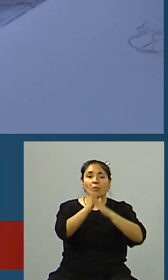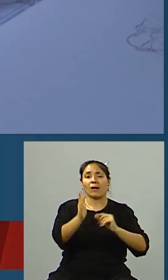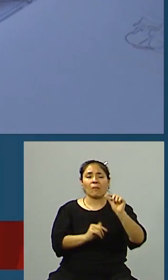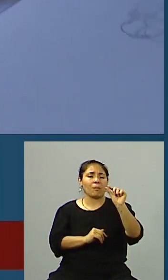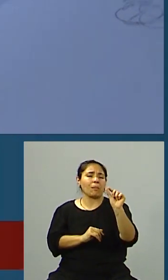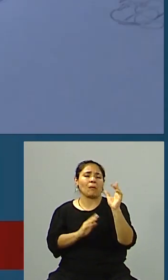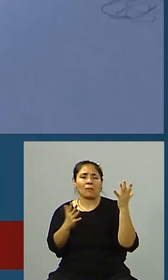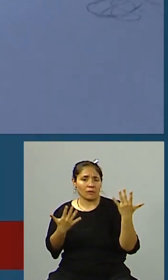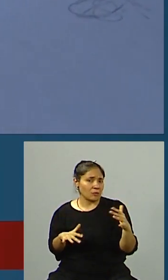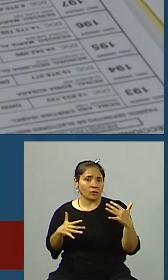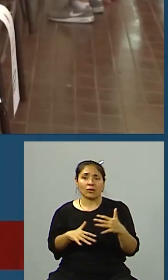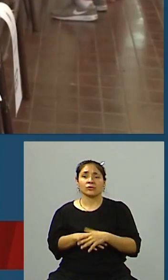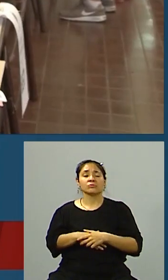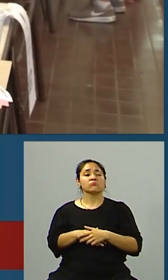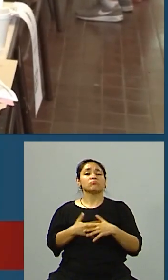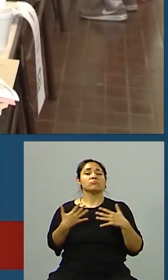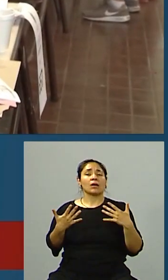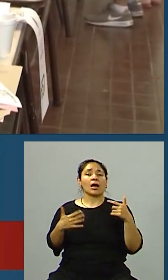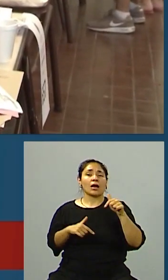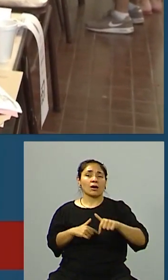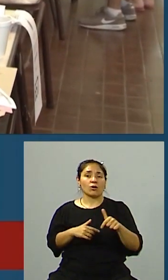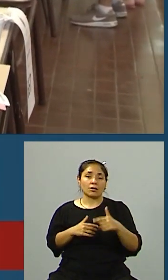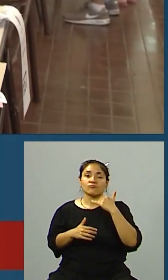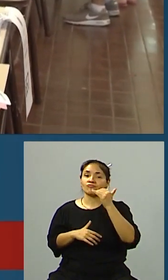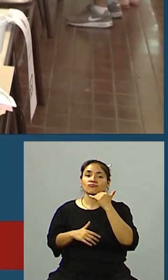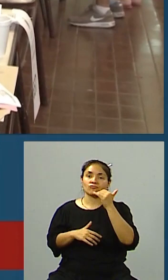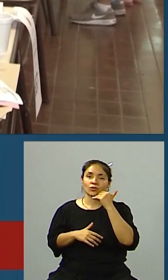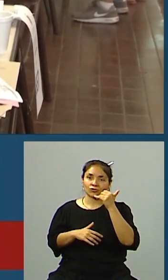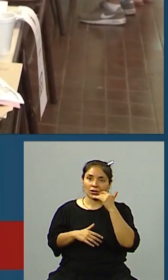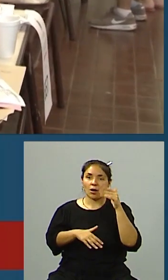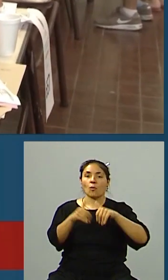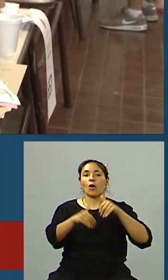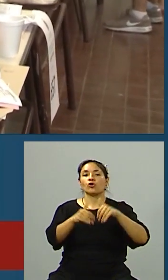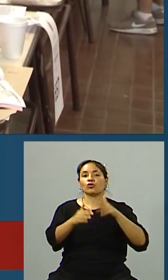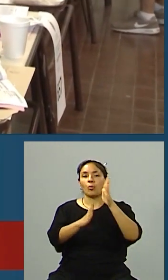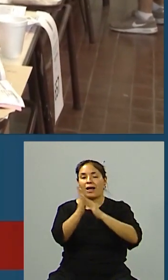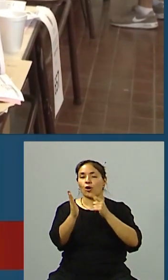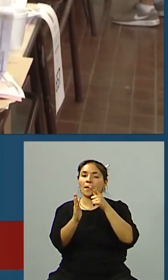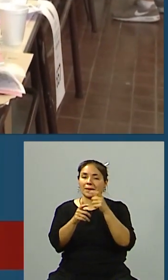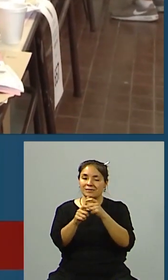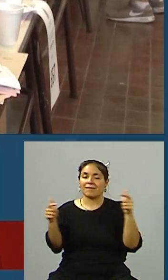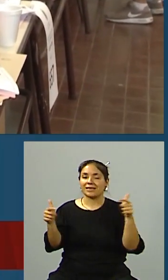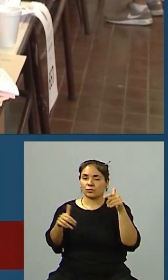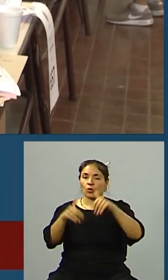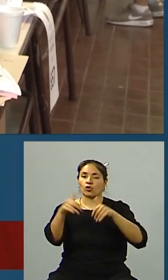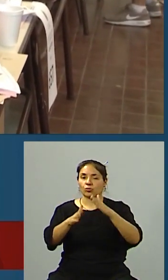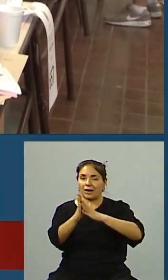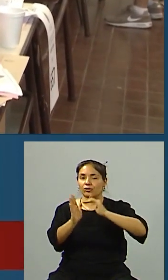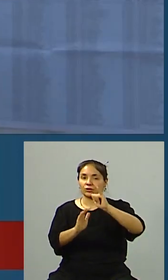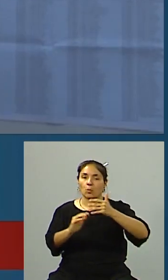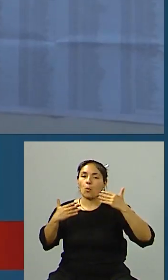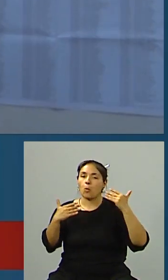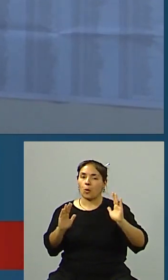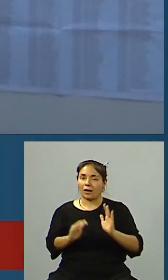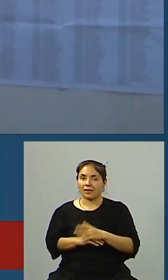2,5% de los votos. Entonces, yo creo que acá, no sé si vamos a llegar a un nivel tan bajo, por ahí tenemos un poco más, pero vamos a